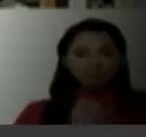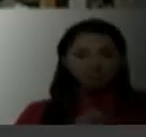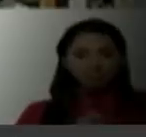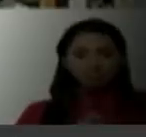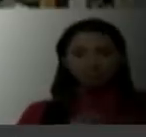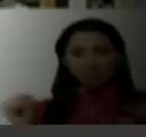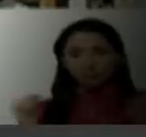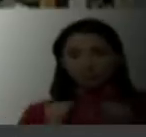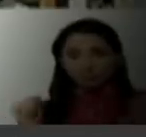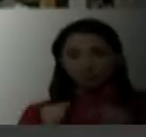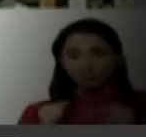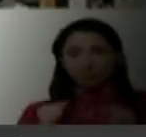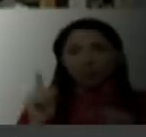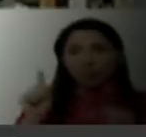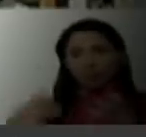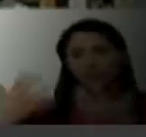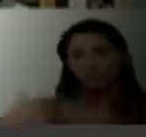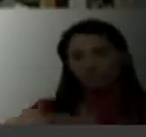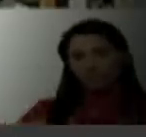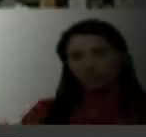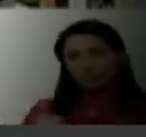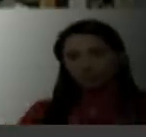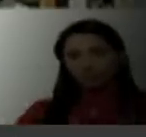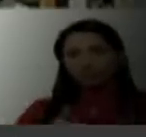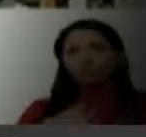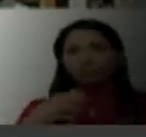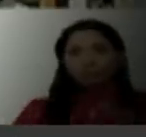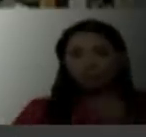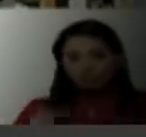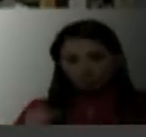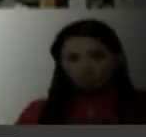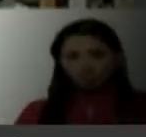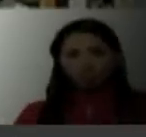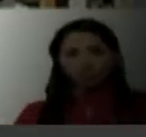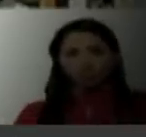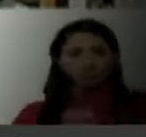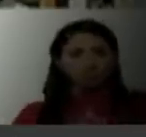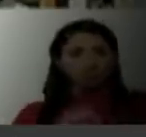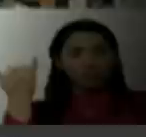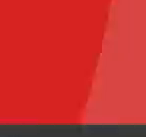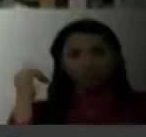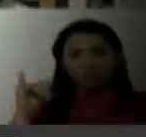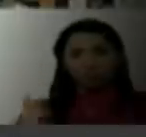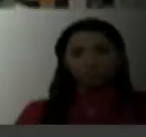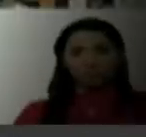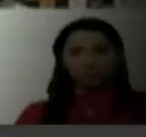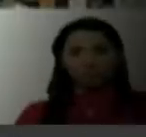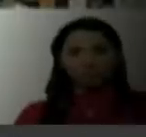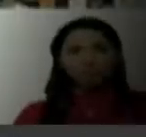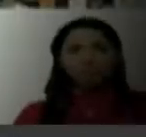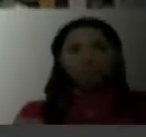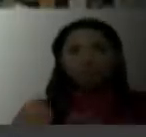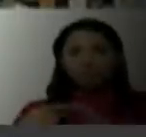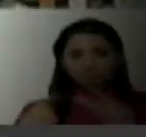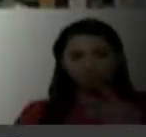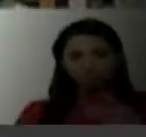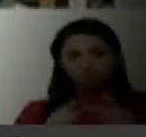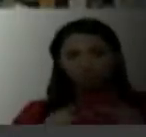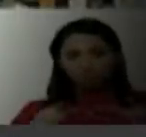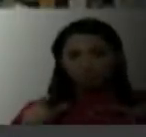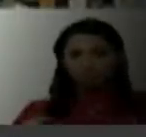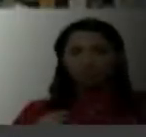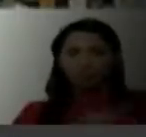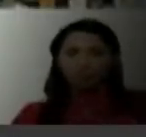coercitivas impuestas ilegalmente contra la nación sudamericana. Desde Estados Unidos, un representante de la Central Estadounidense de